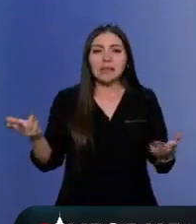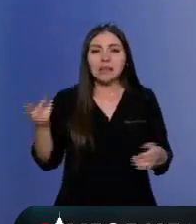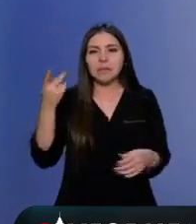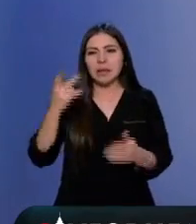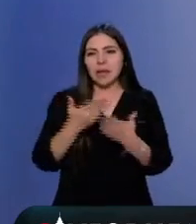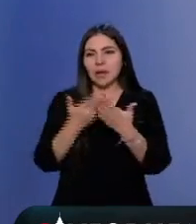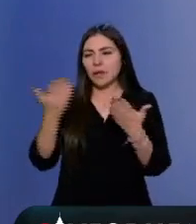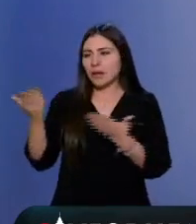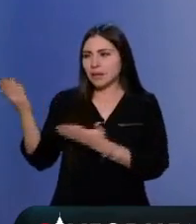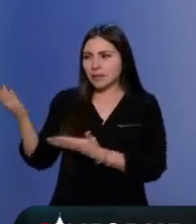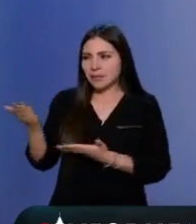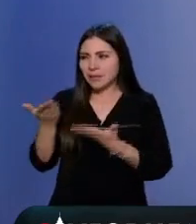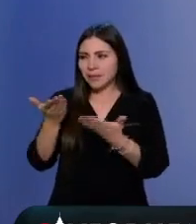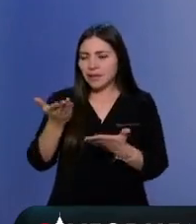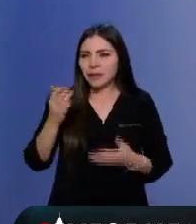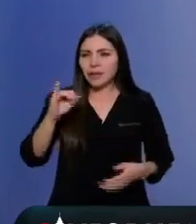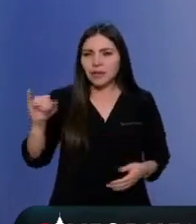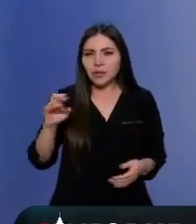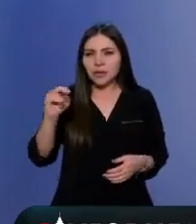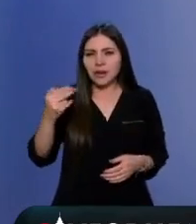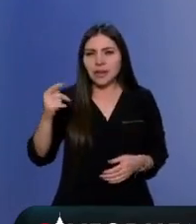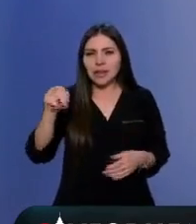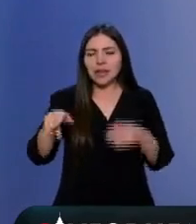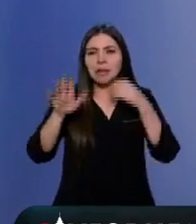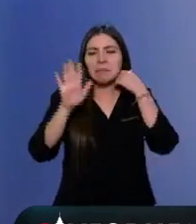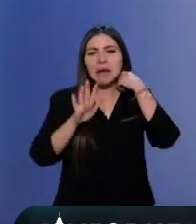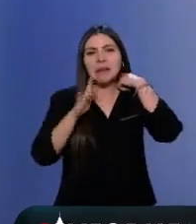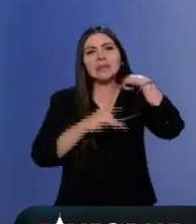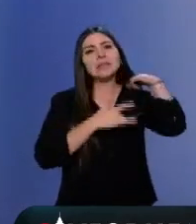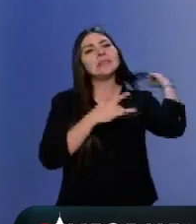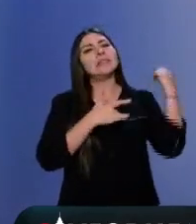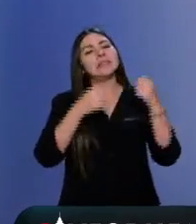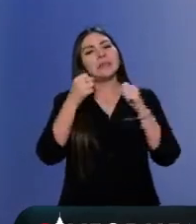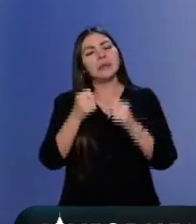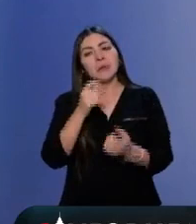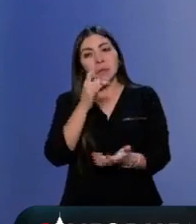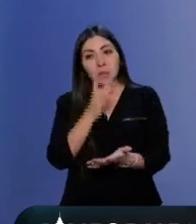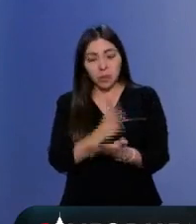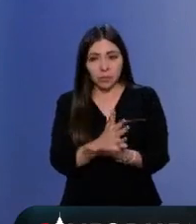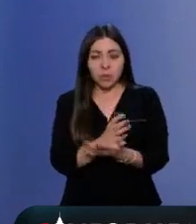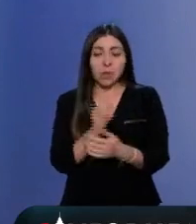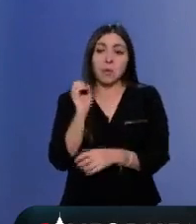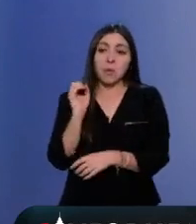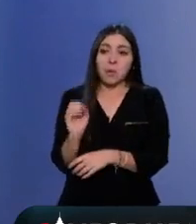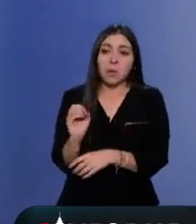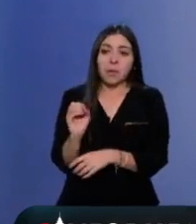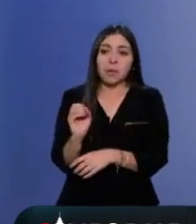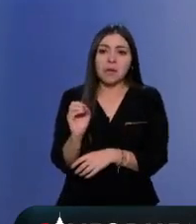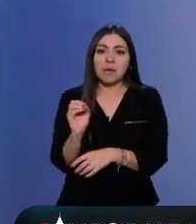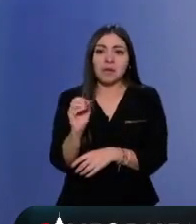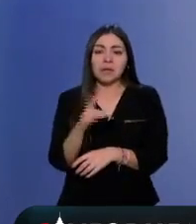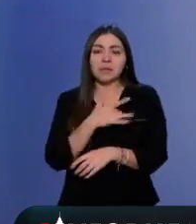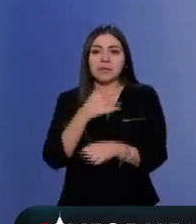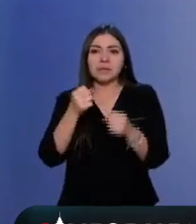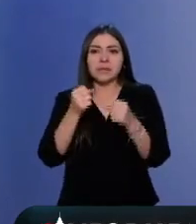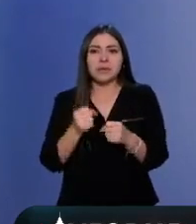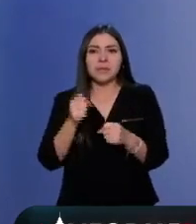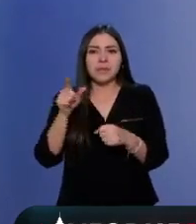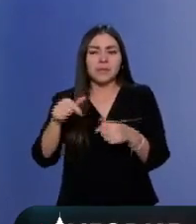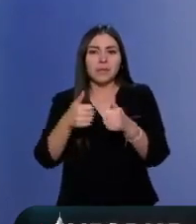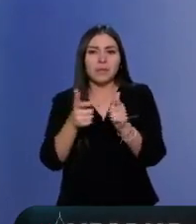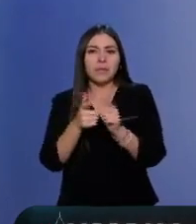bienvenida, parecería que esa es pues la única certeza que tiene como o certidumbre que le da a la oposición